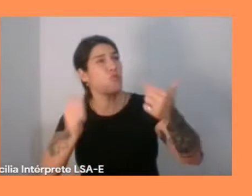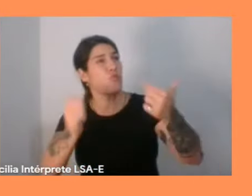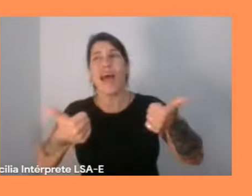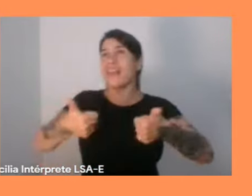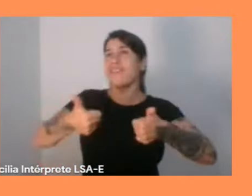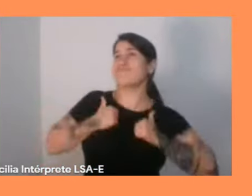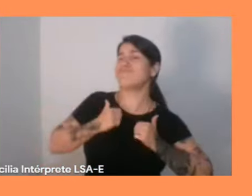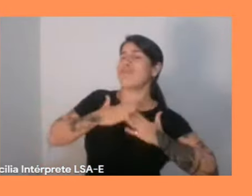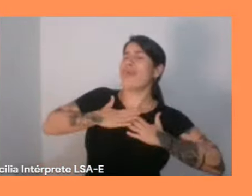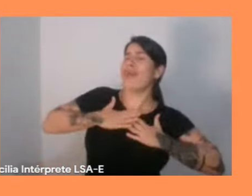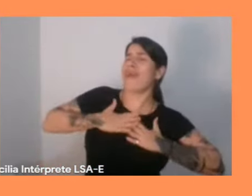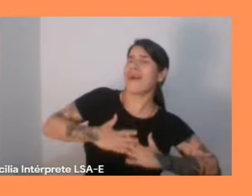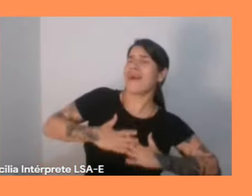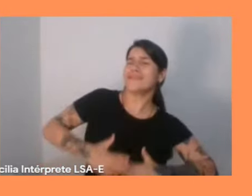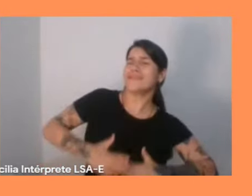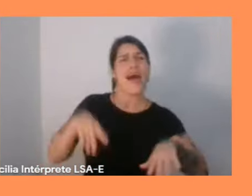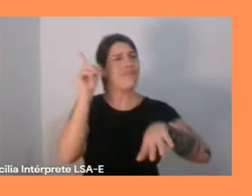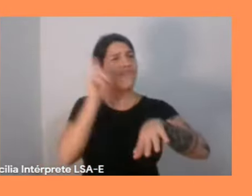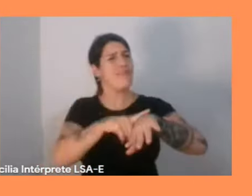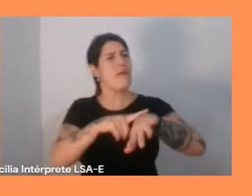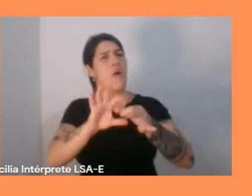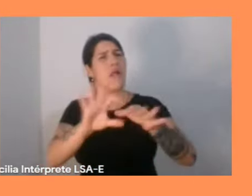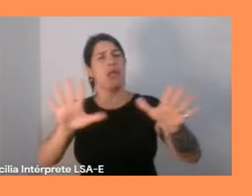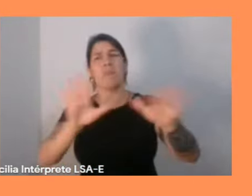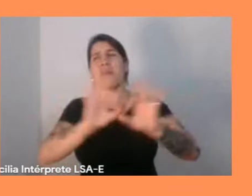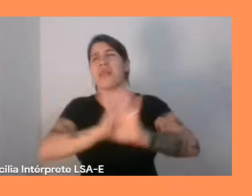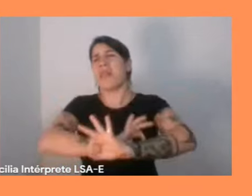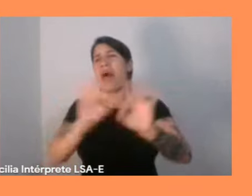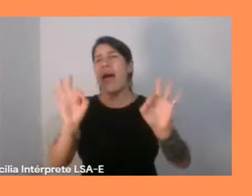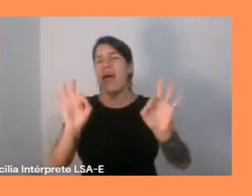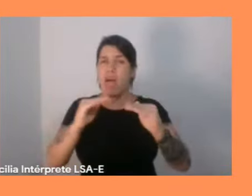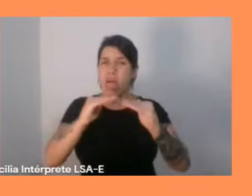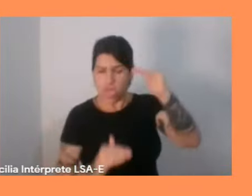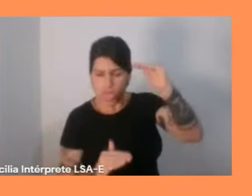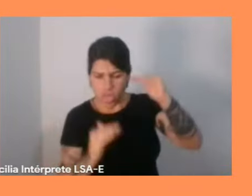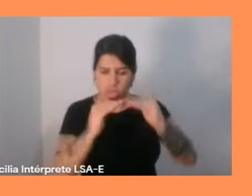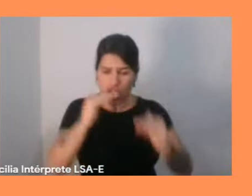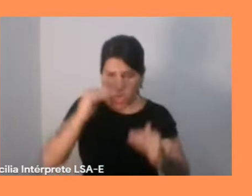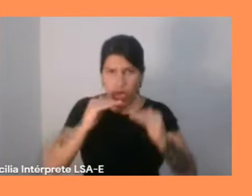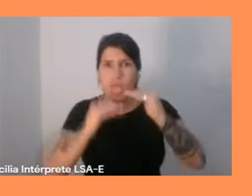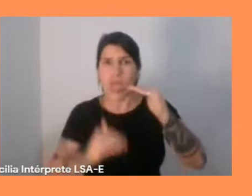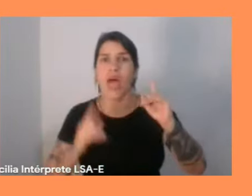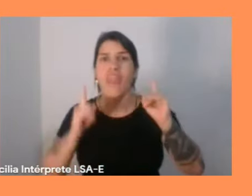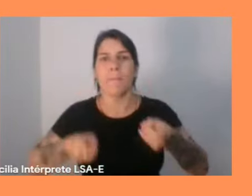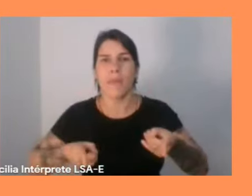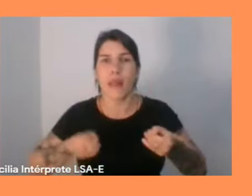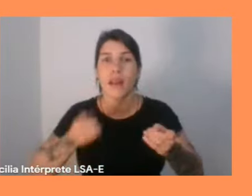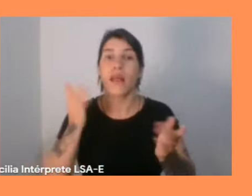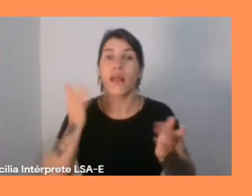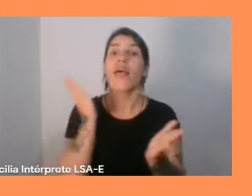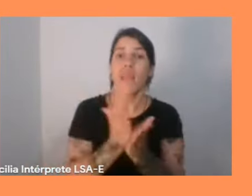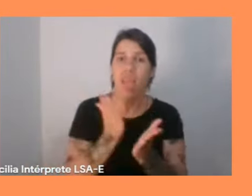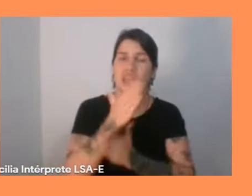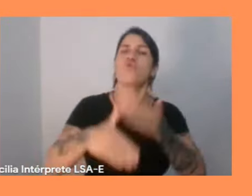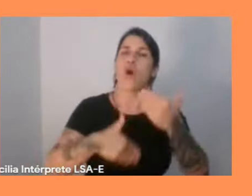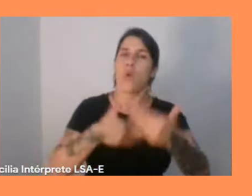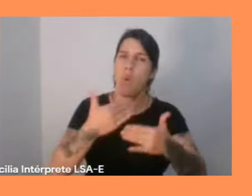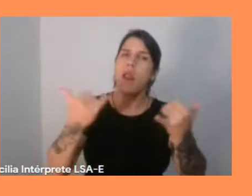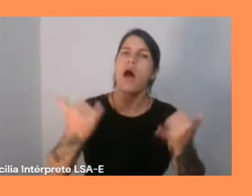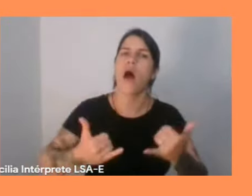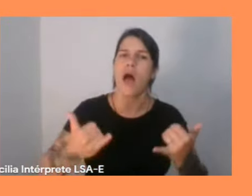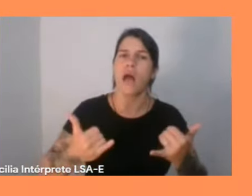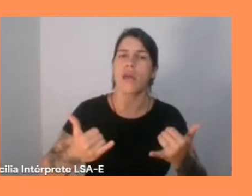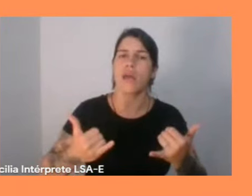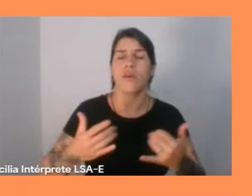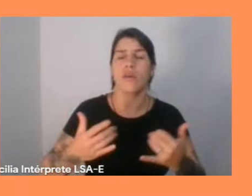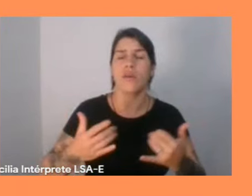interseccional. Jugar es un derecho, pero muchas veces está atravesado por mandatos